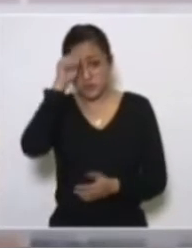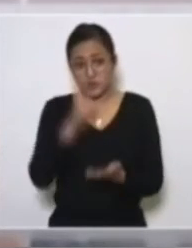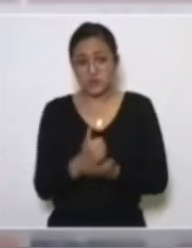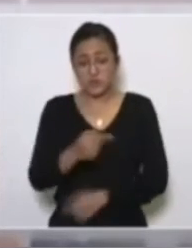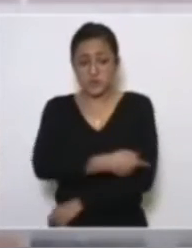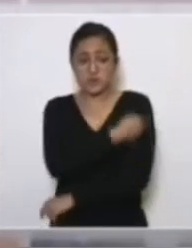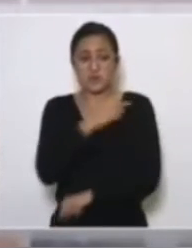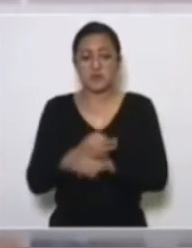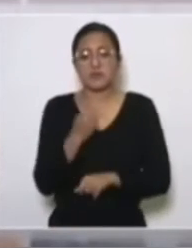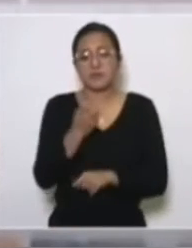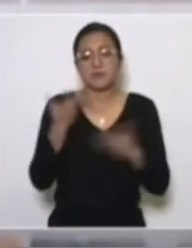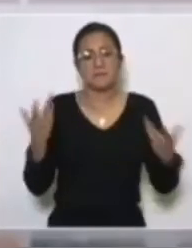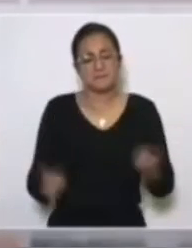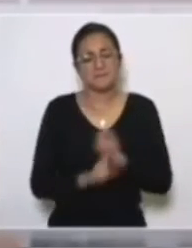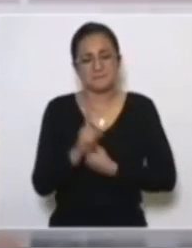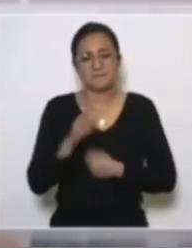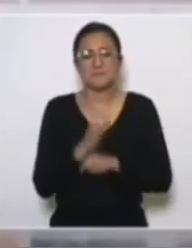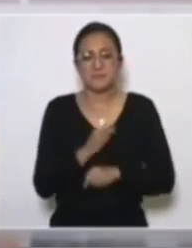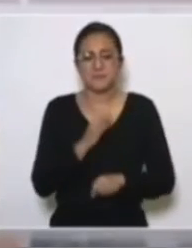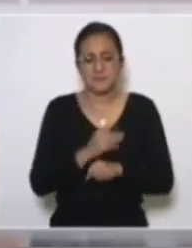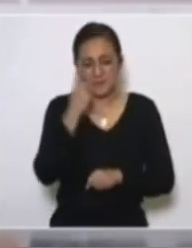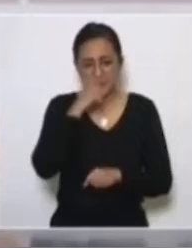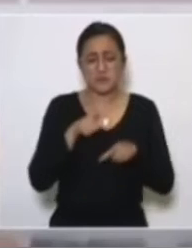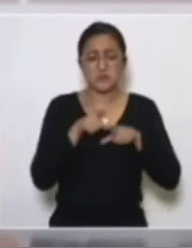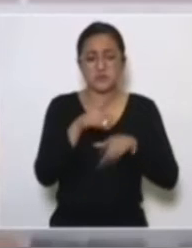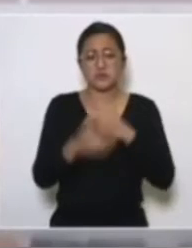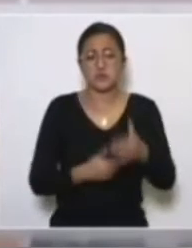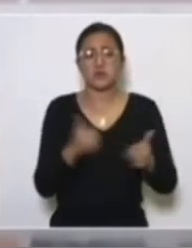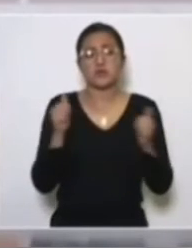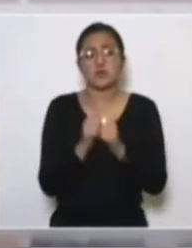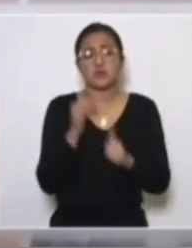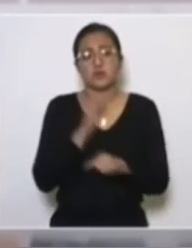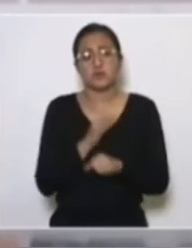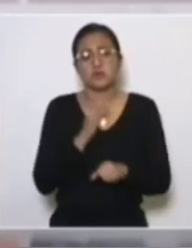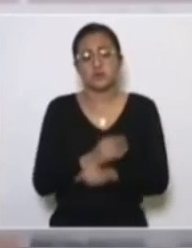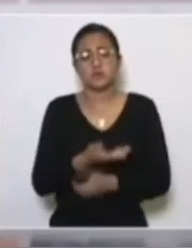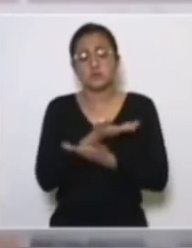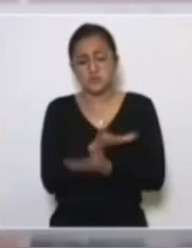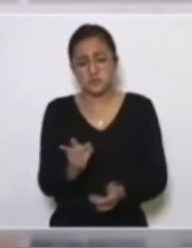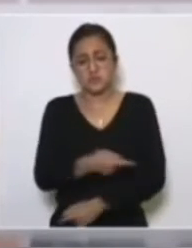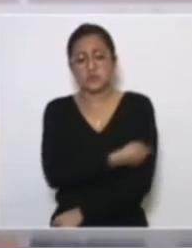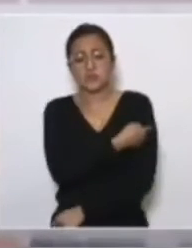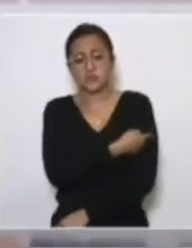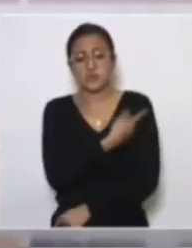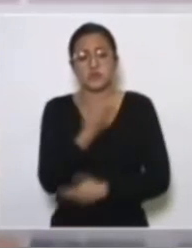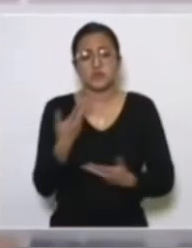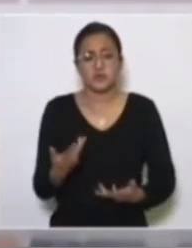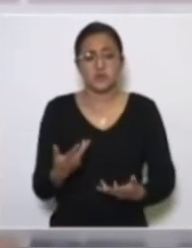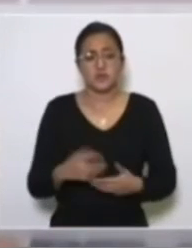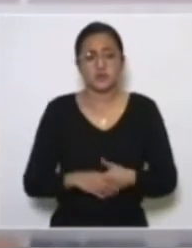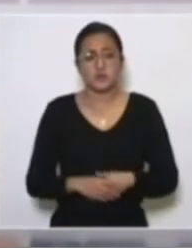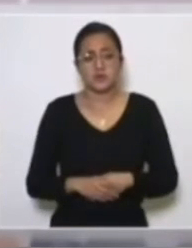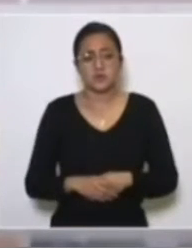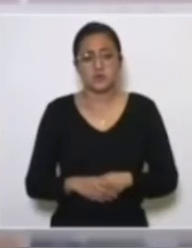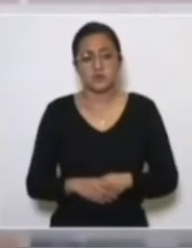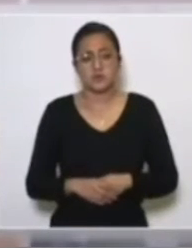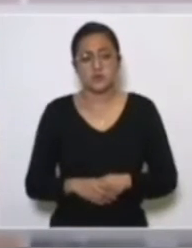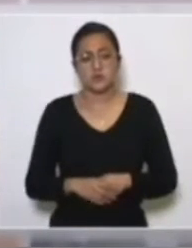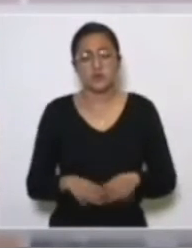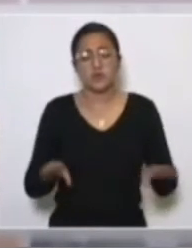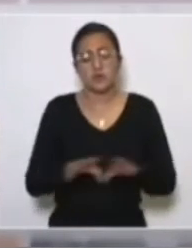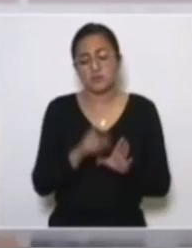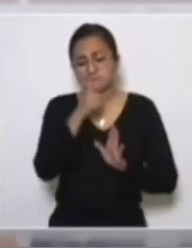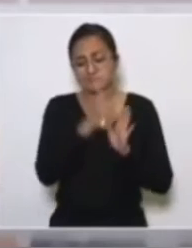esto es lo que está impactando para continuar con la aplicación de el sistema